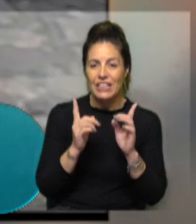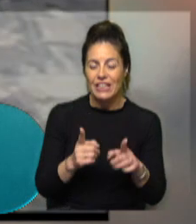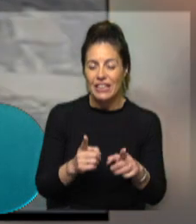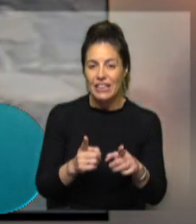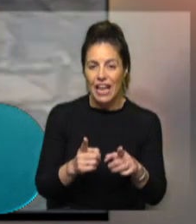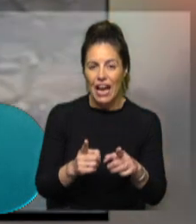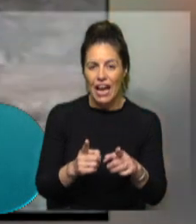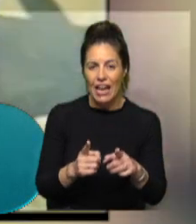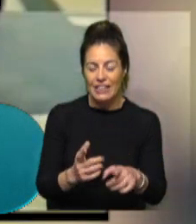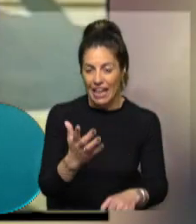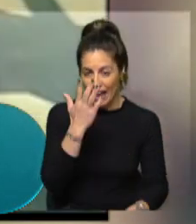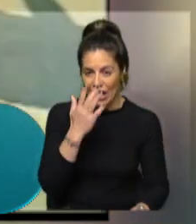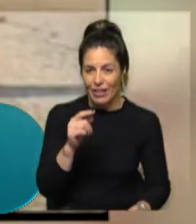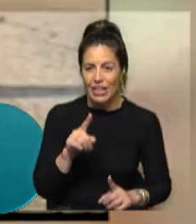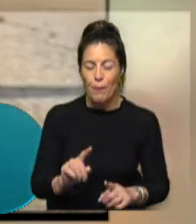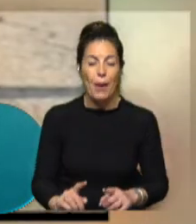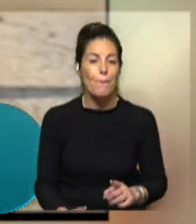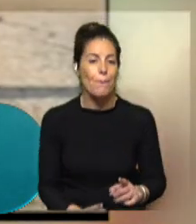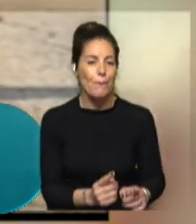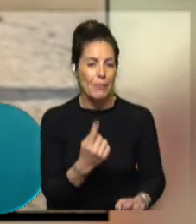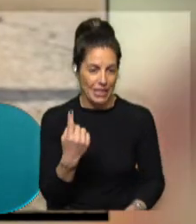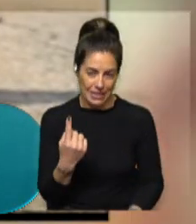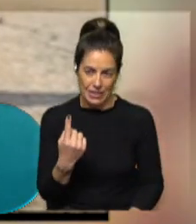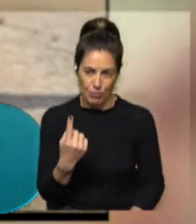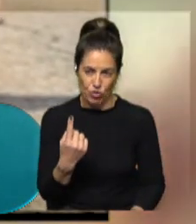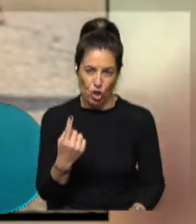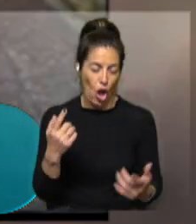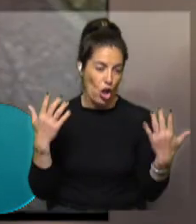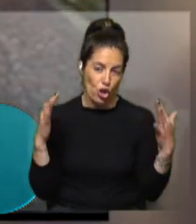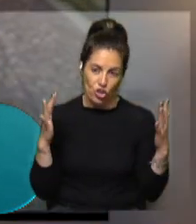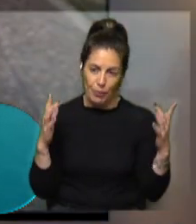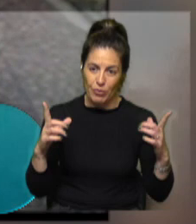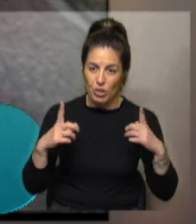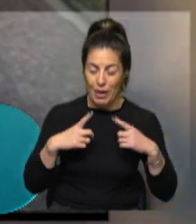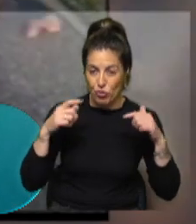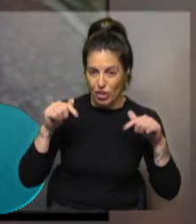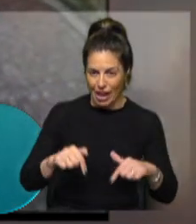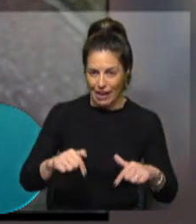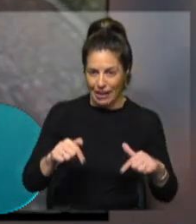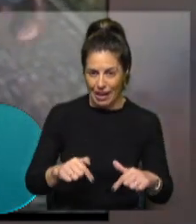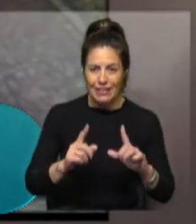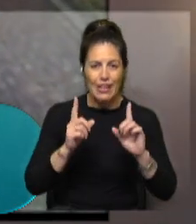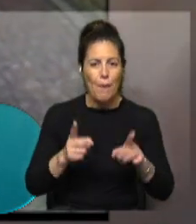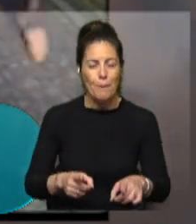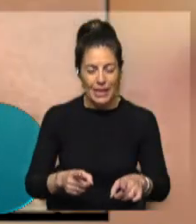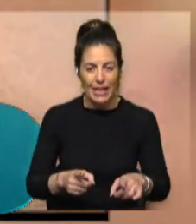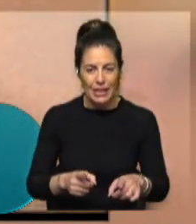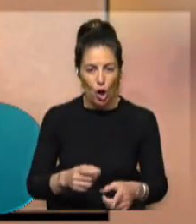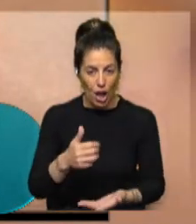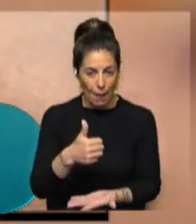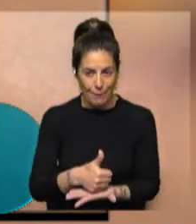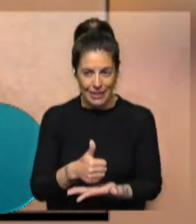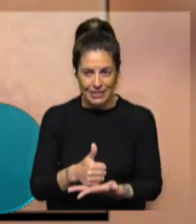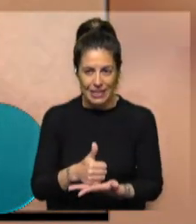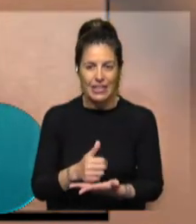también, icónicos, primerísimos absolutos. Los aplaudimos y los esperamos por aquí. Y bueno, y también vamos a contar con la presencia de